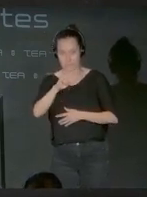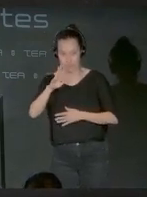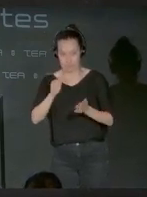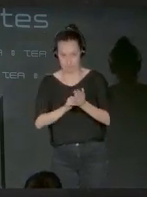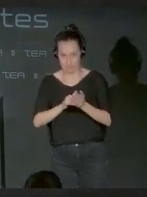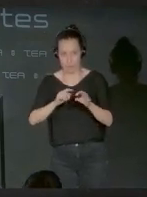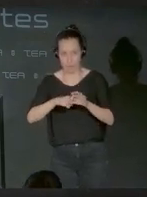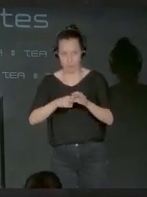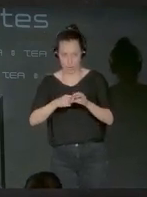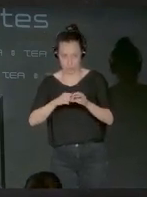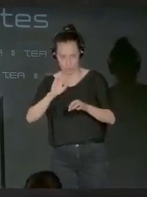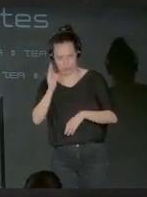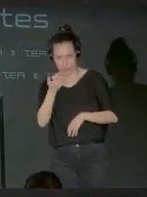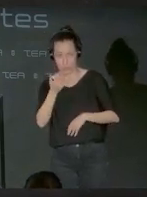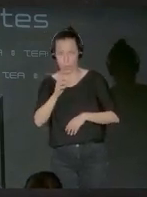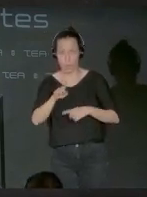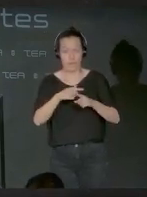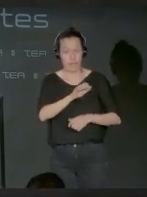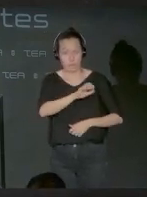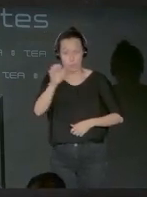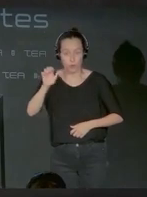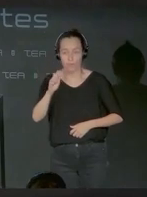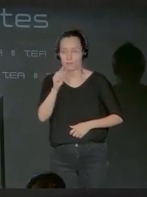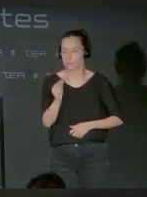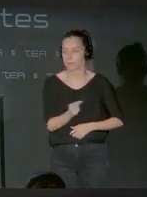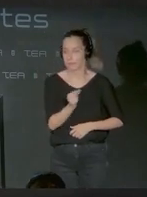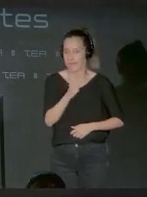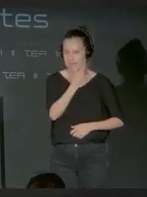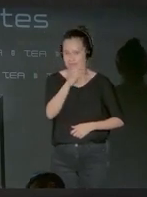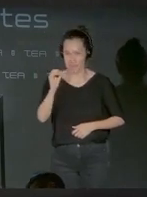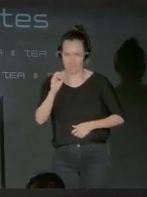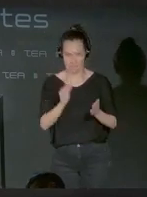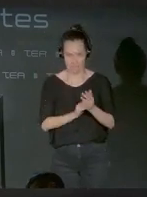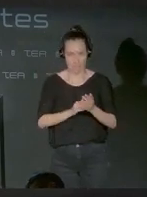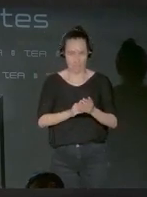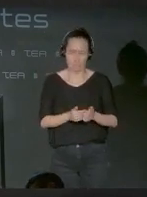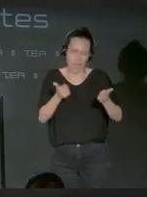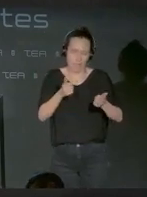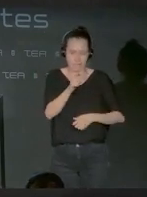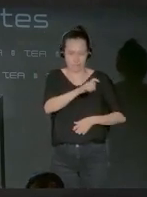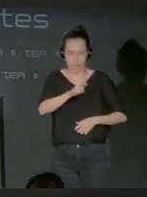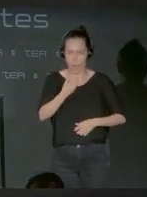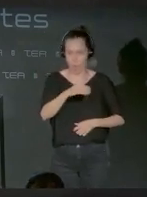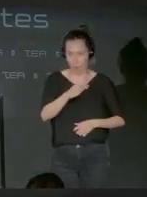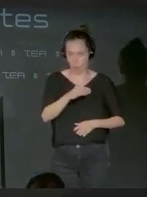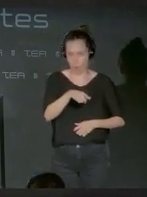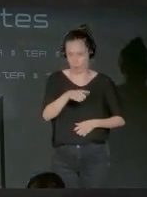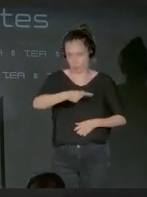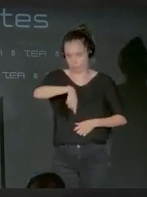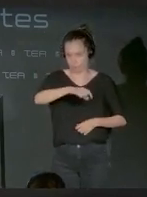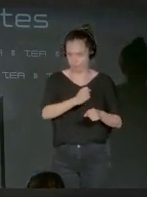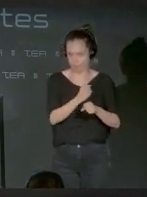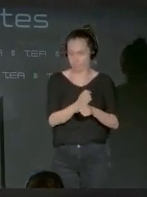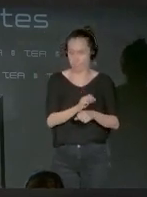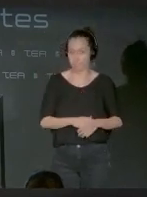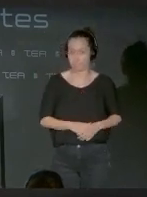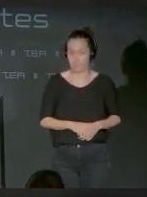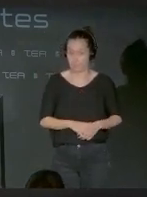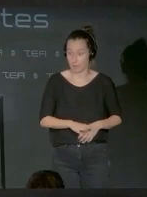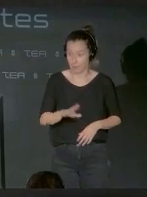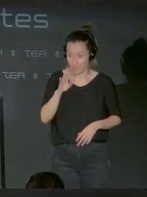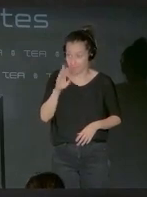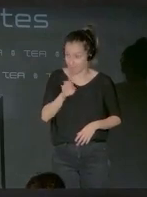en Europa más de 100.000 la mayoría o muchos de ellos entre la gente joven y como decía antes Seguiremos creciendo en